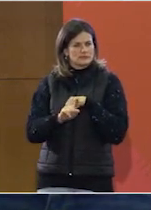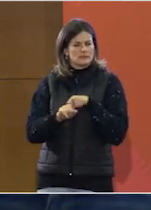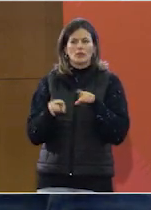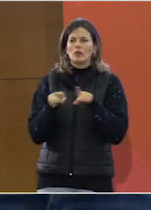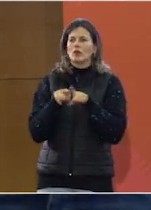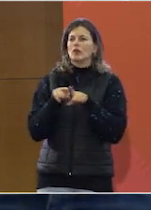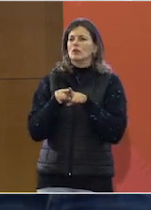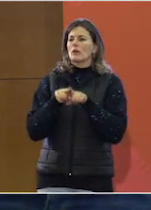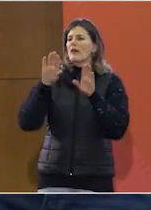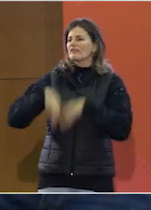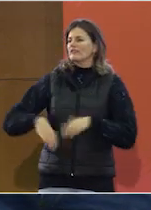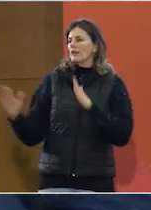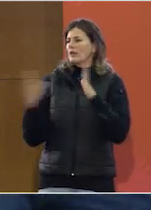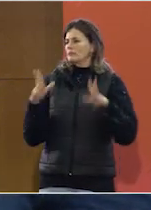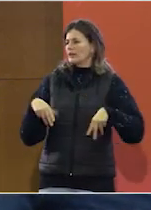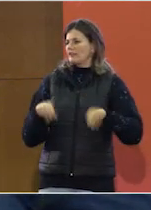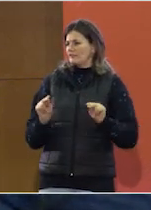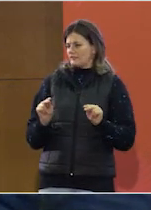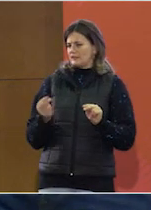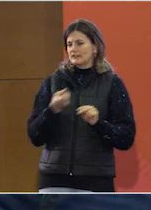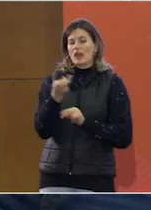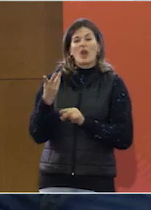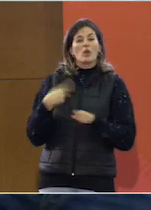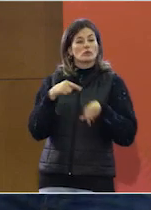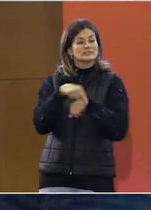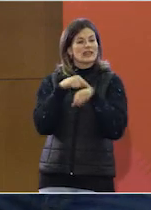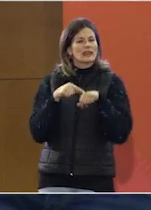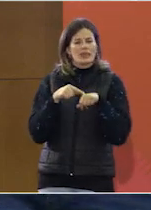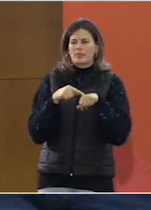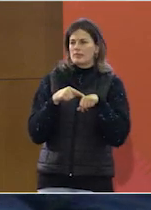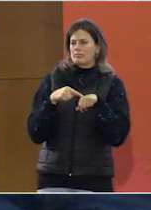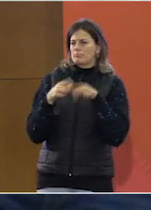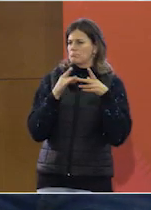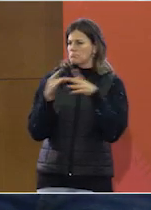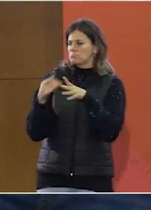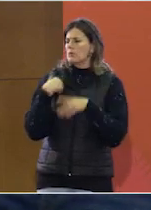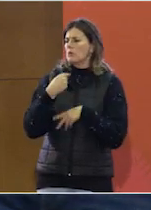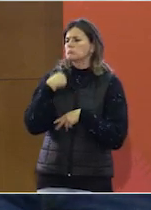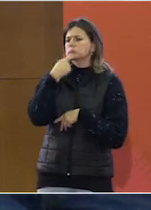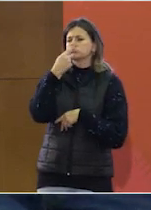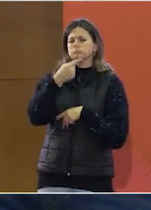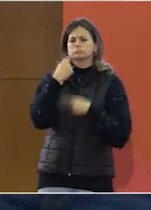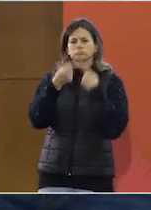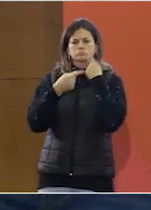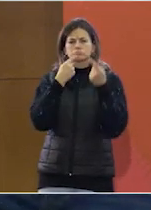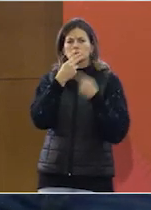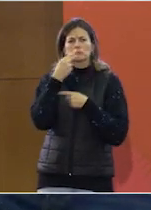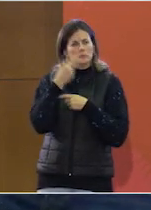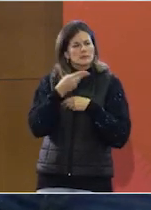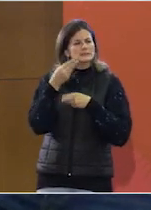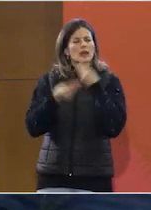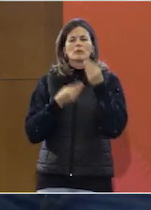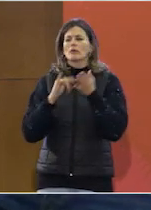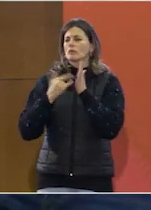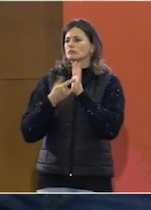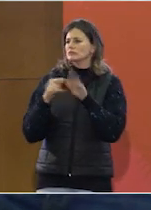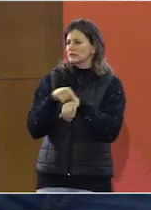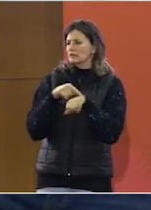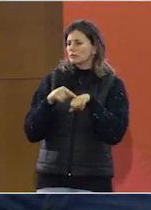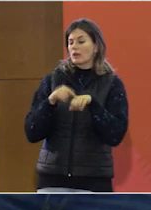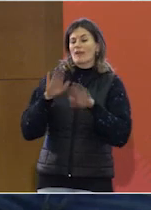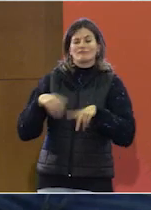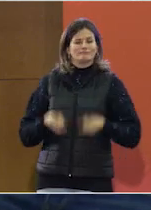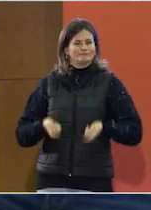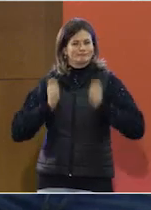como el fin de una época. Hay dirigentes políticos que hicieron promesas, que construyeron un proyecto político que